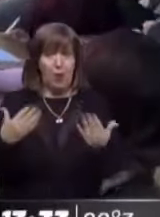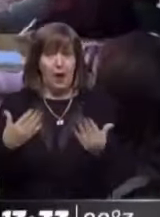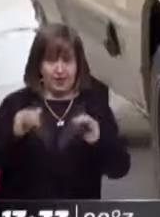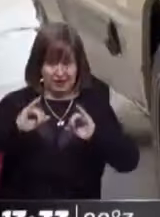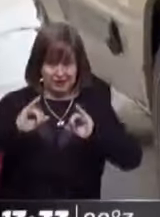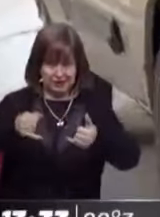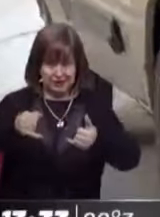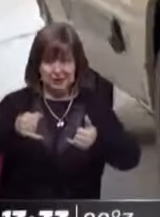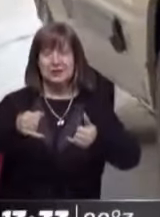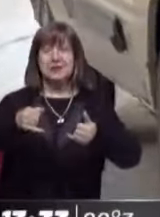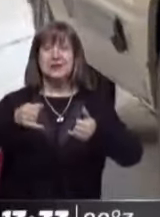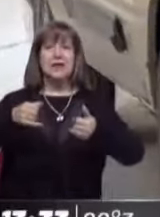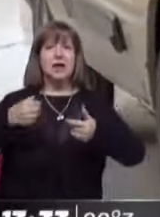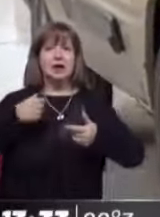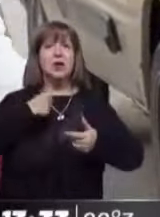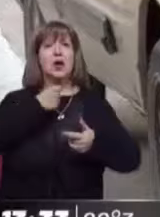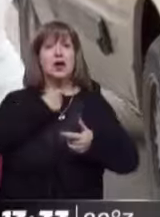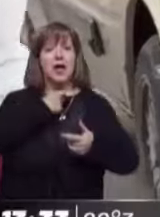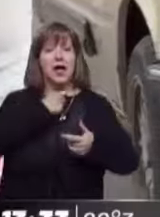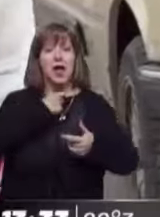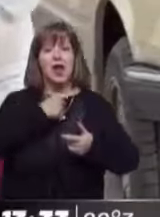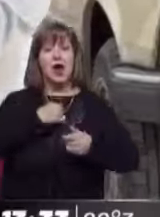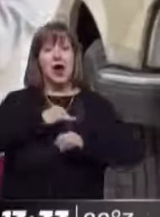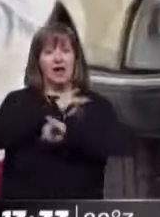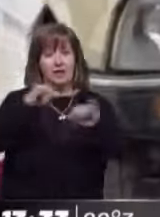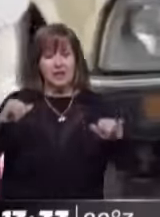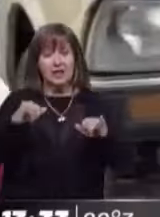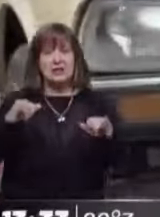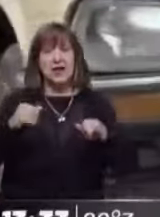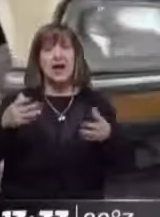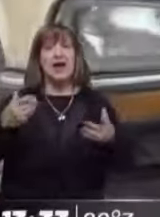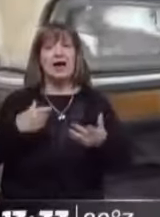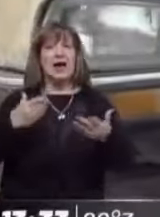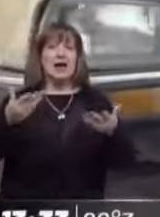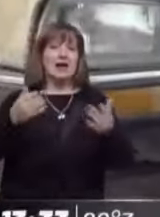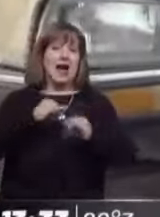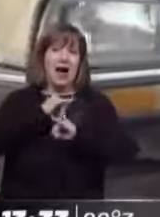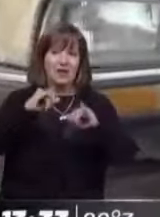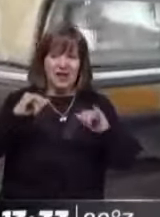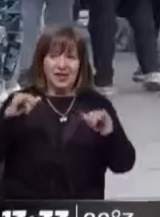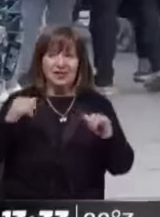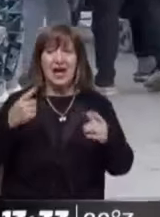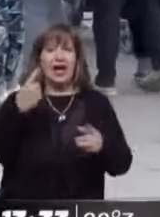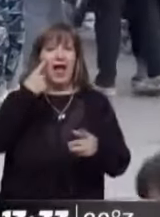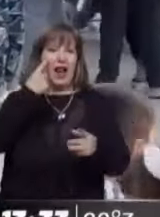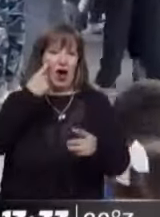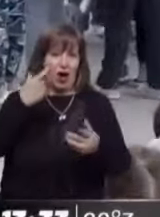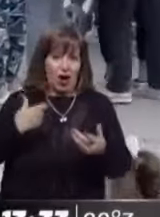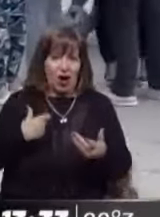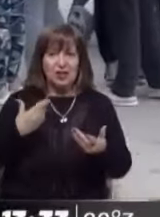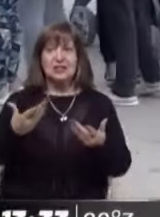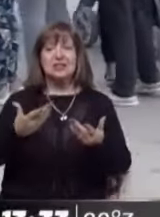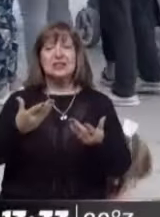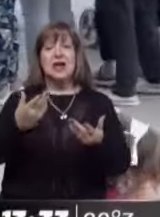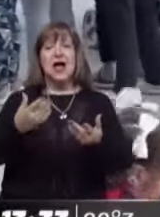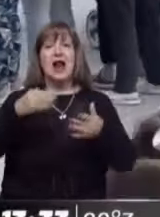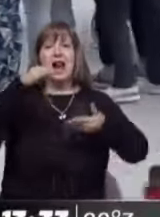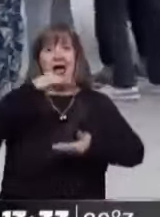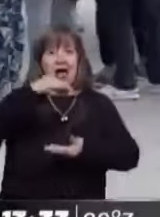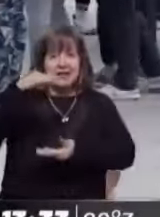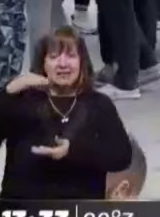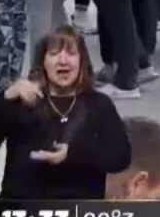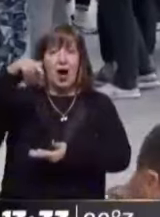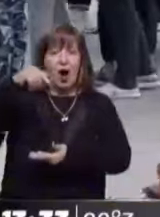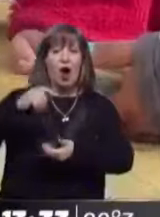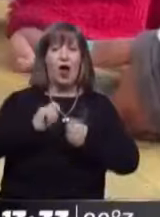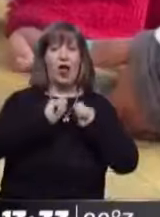llegar. Yo quiero que sepa la gente que nos ayuda y bueno, y un montón de gente que nos conozca, que esta leche hoy se